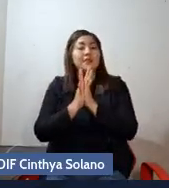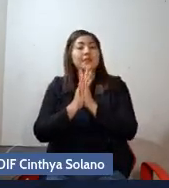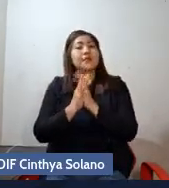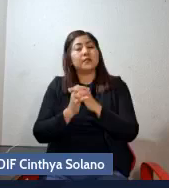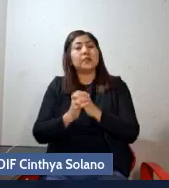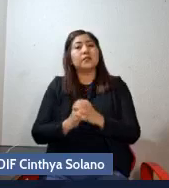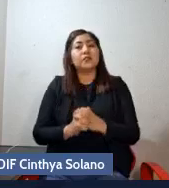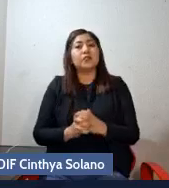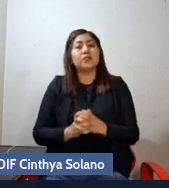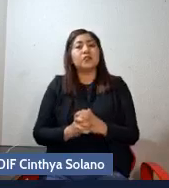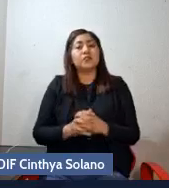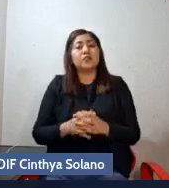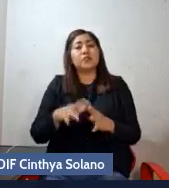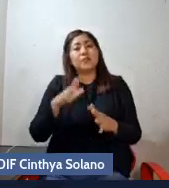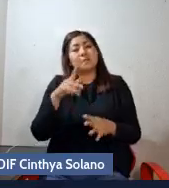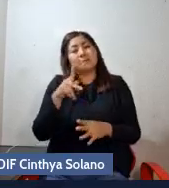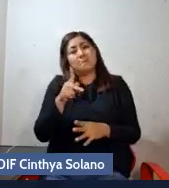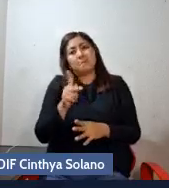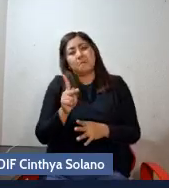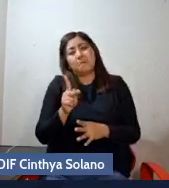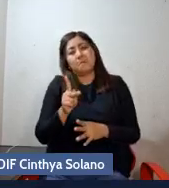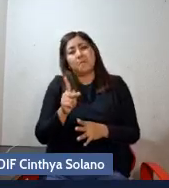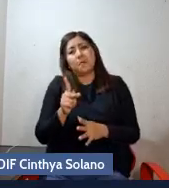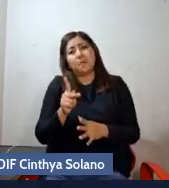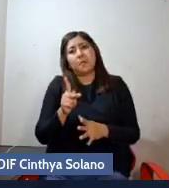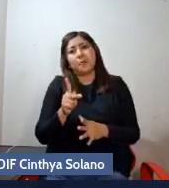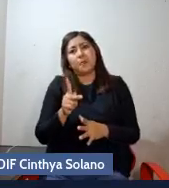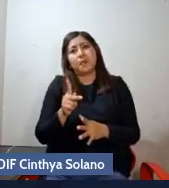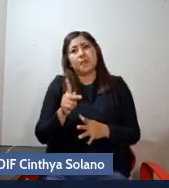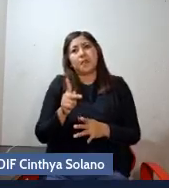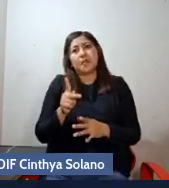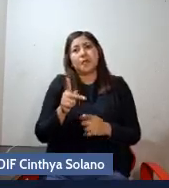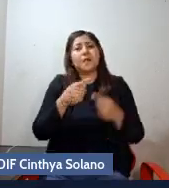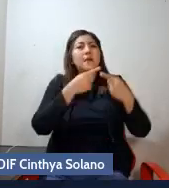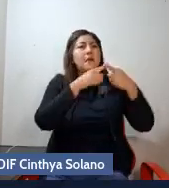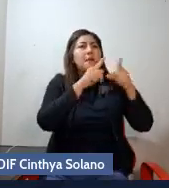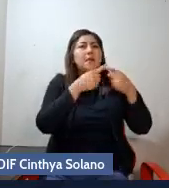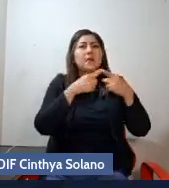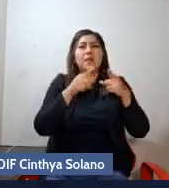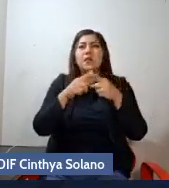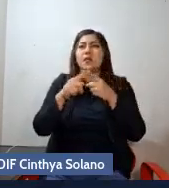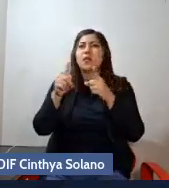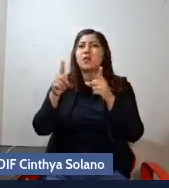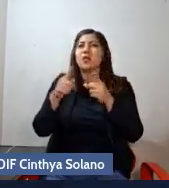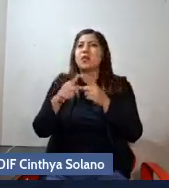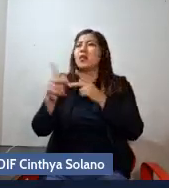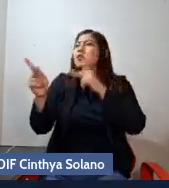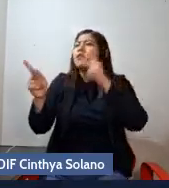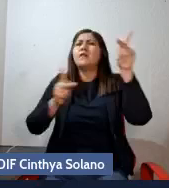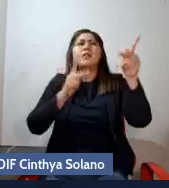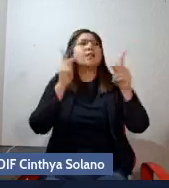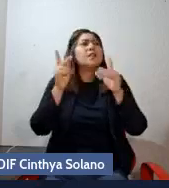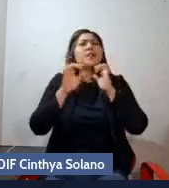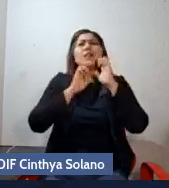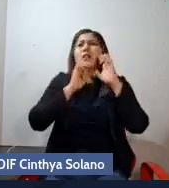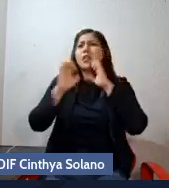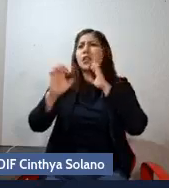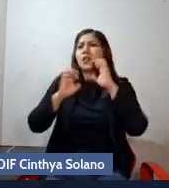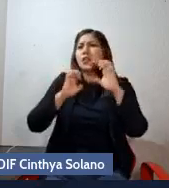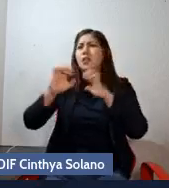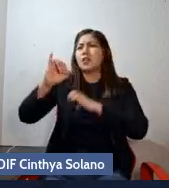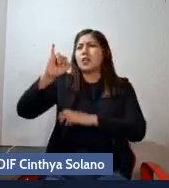hacer diferentes sondeos, diferentes encuestas, nos ha ayudado incluso el INEGI, y encontramos